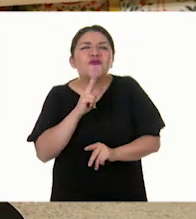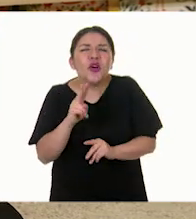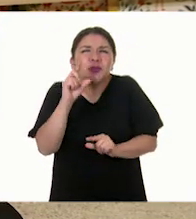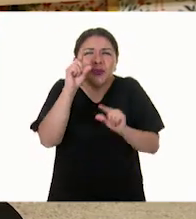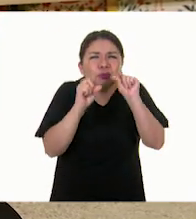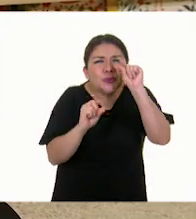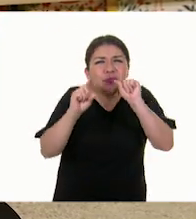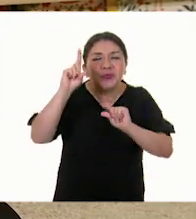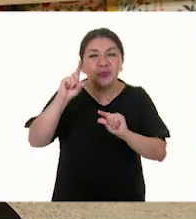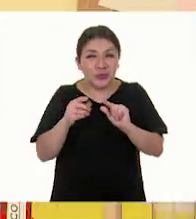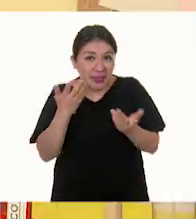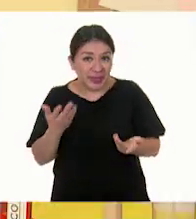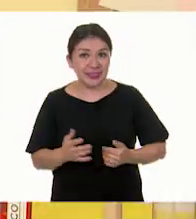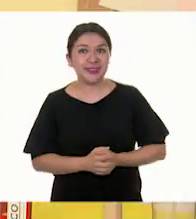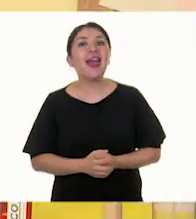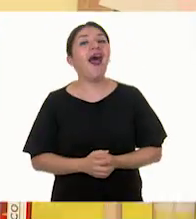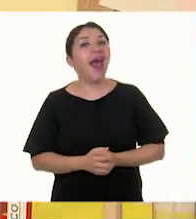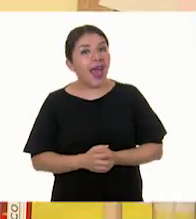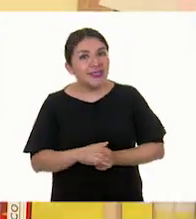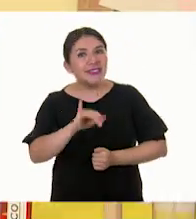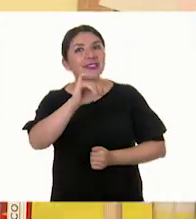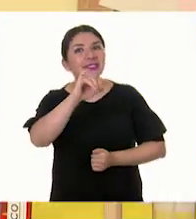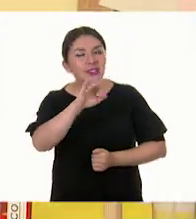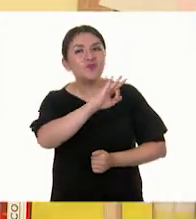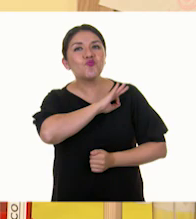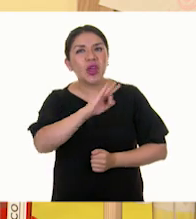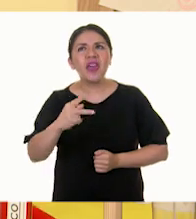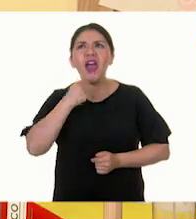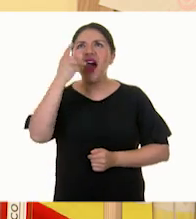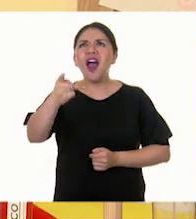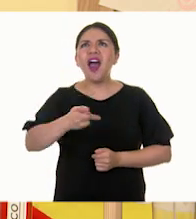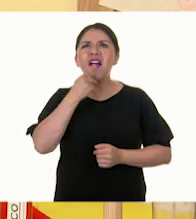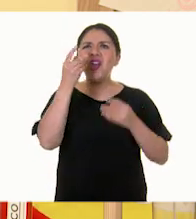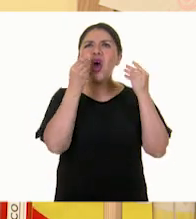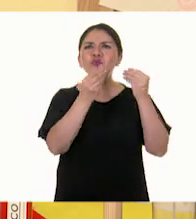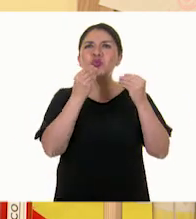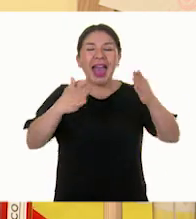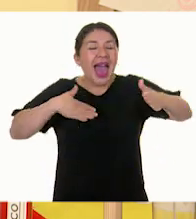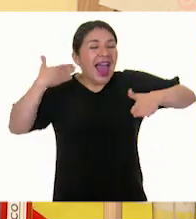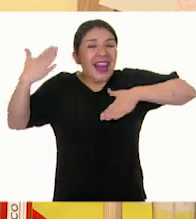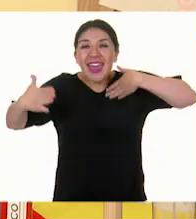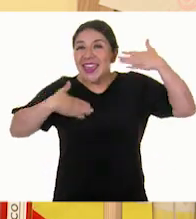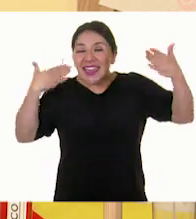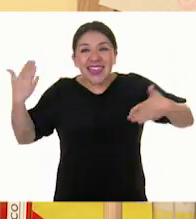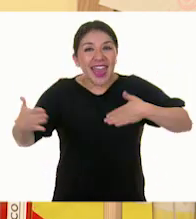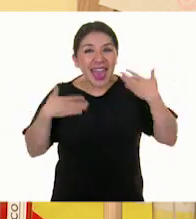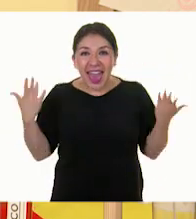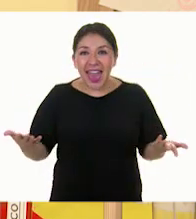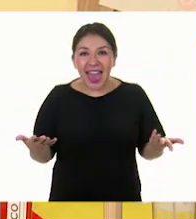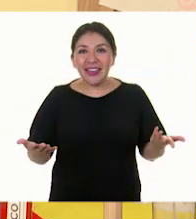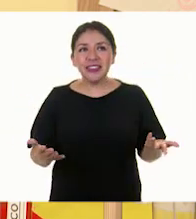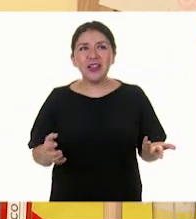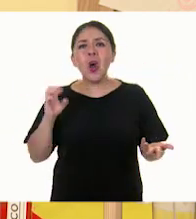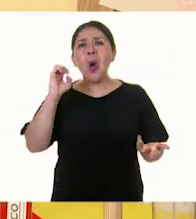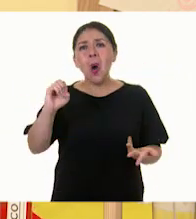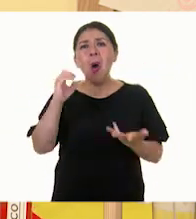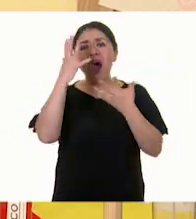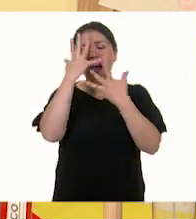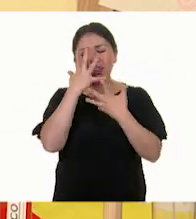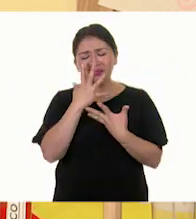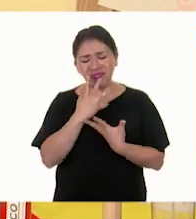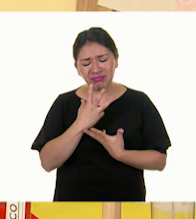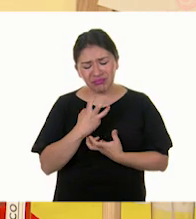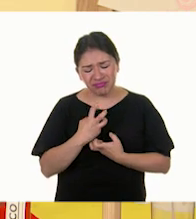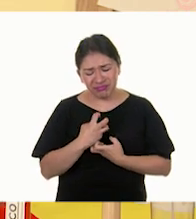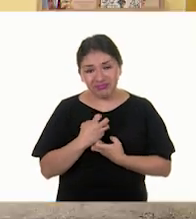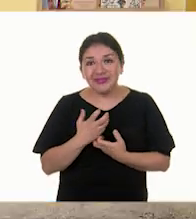pedazo de queso. ¡Claro! Podemos hablar con mucha alegría. ¡Ay, ya no sé, tristeza!